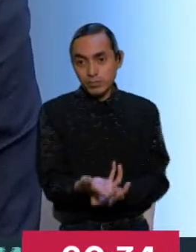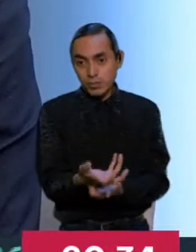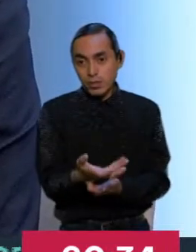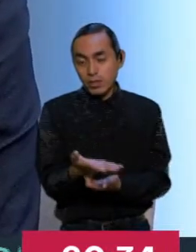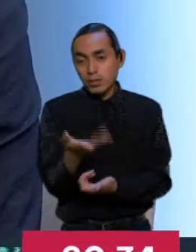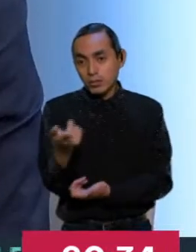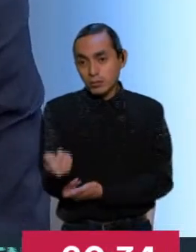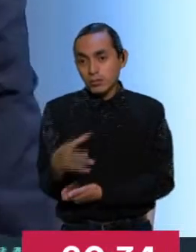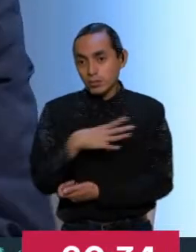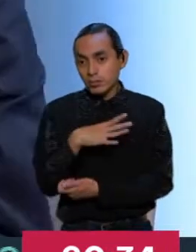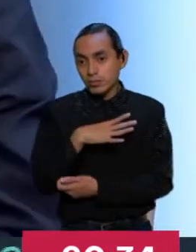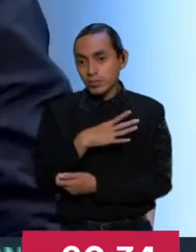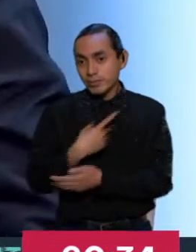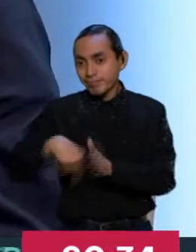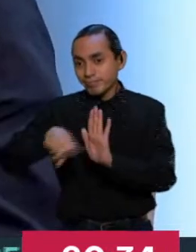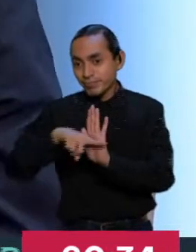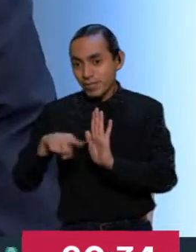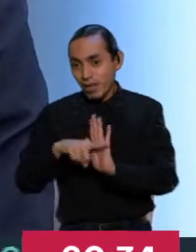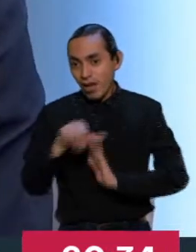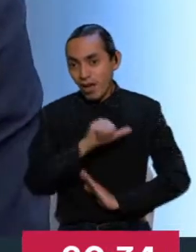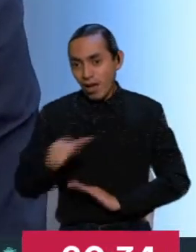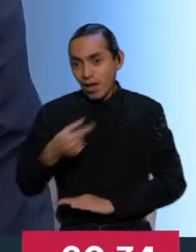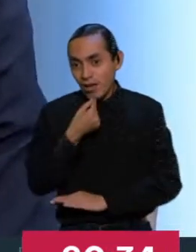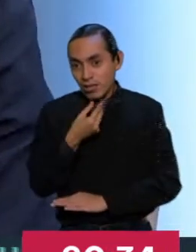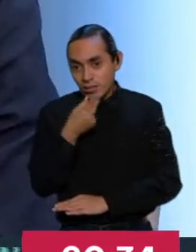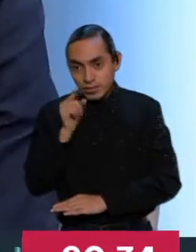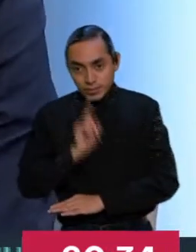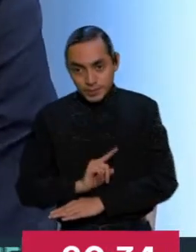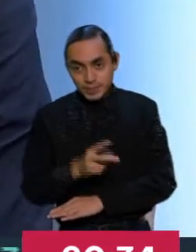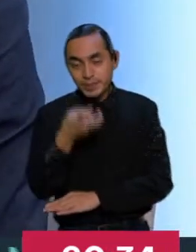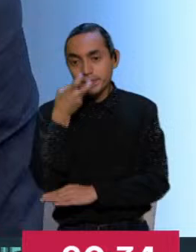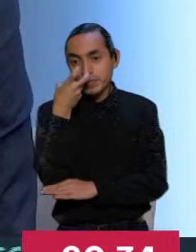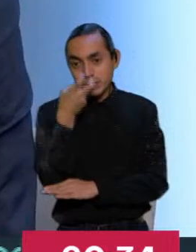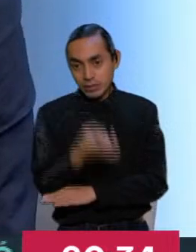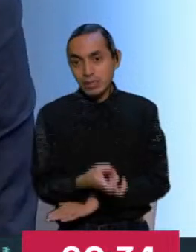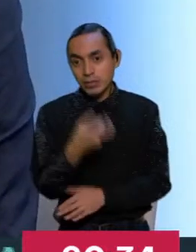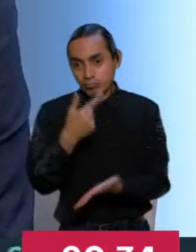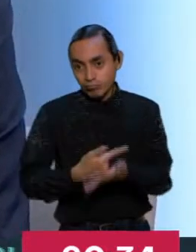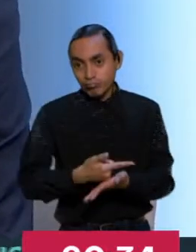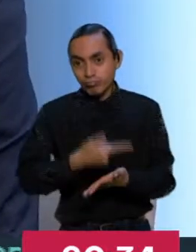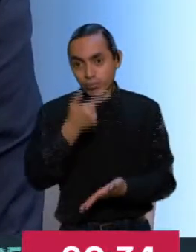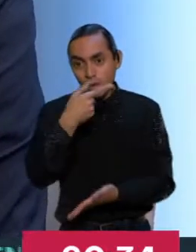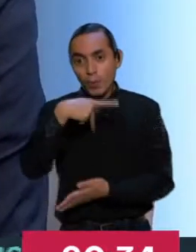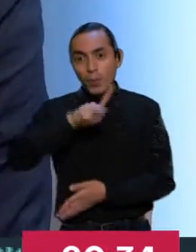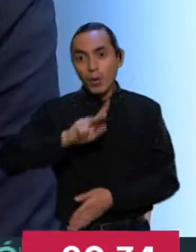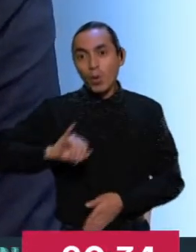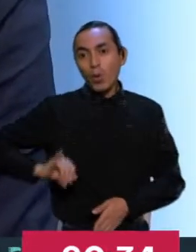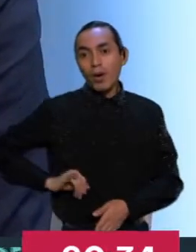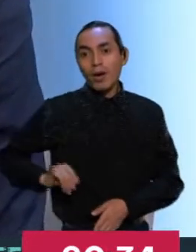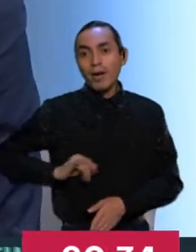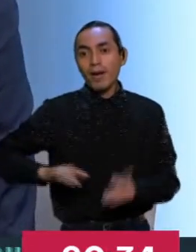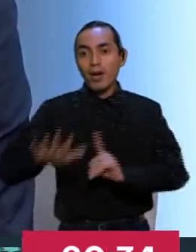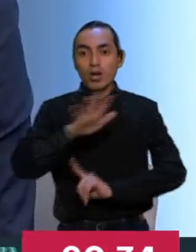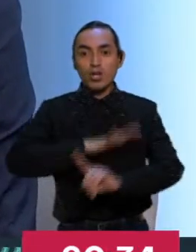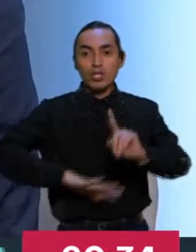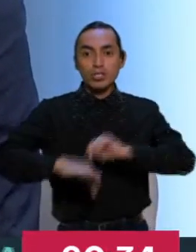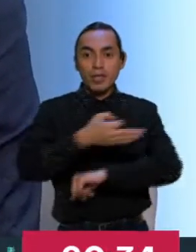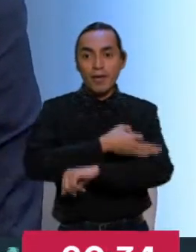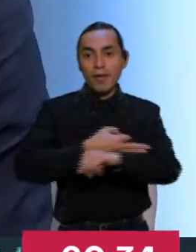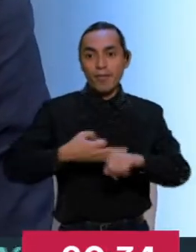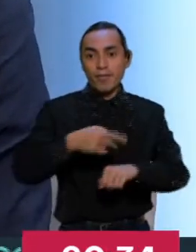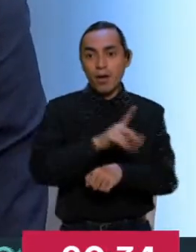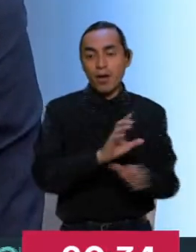niñas y adolescentes. Y obviamente este panorama es muy crítico, pero lo interesante de ello es que los contextos familiares y